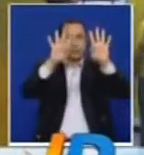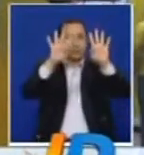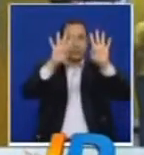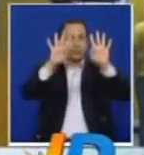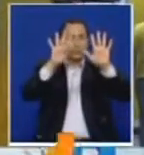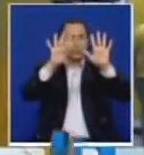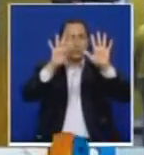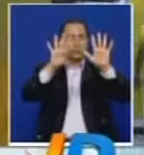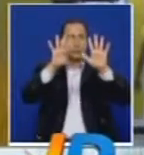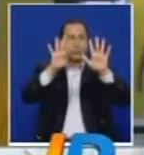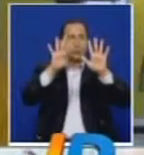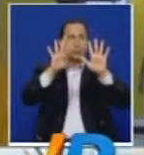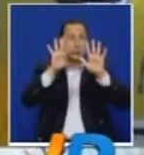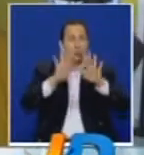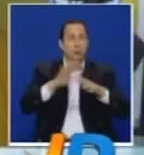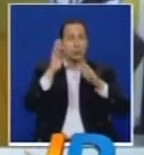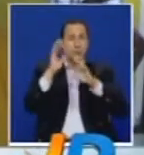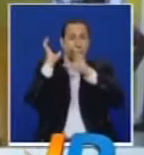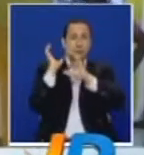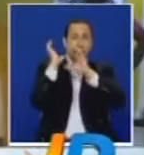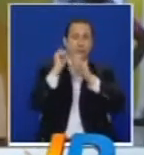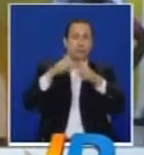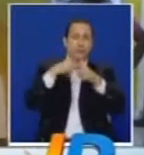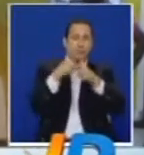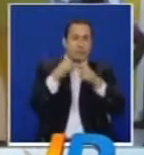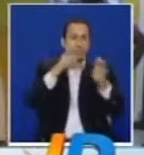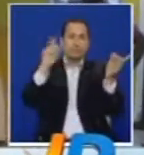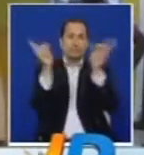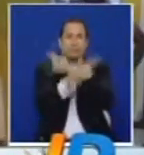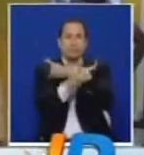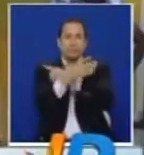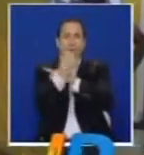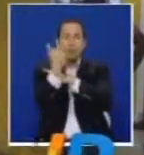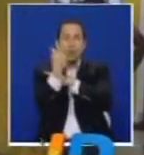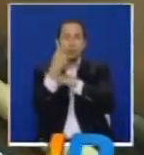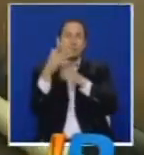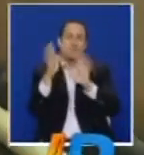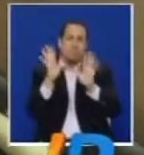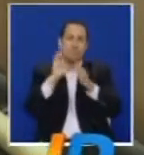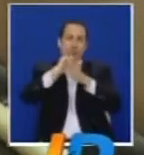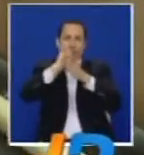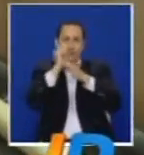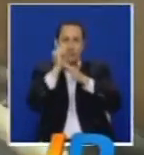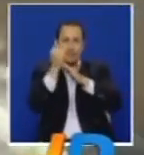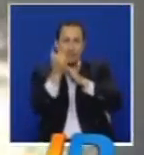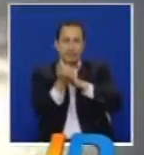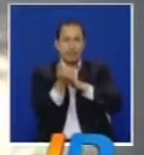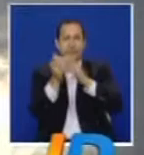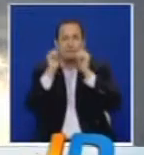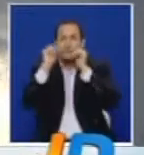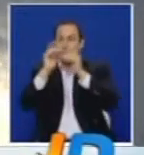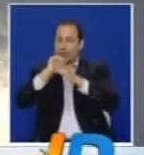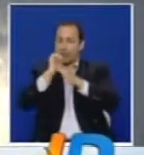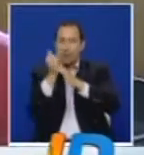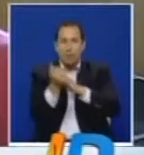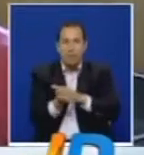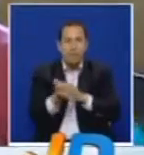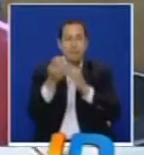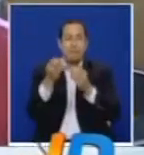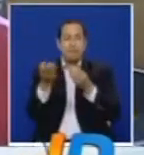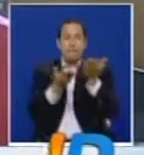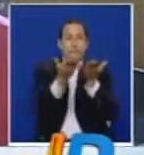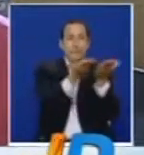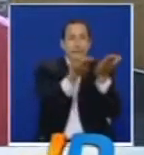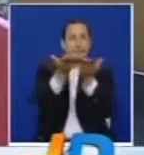por 4.500 arepas más o menos diarias. Estamos hablando para irnos que un 50% más. Los productores de arepa suman y suman pedidos. Se